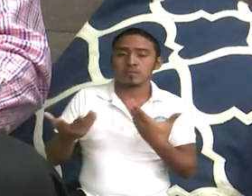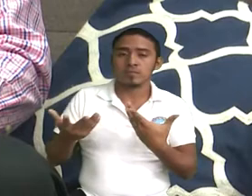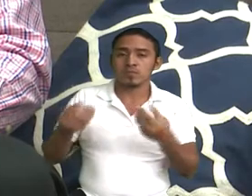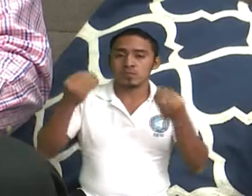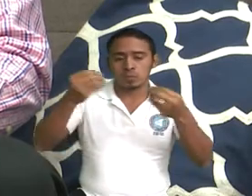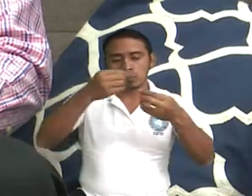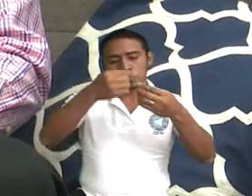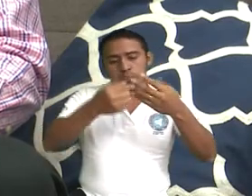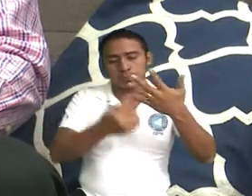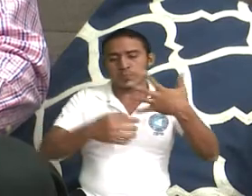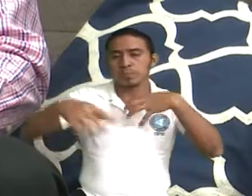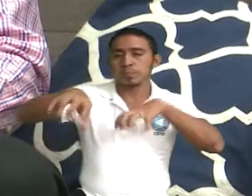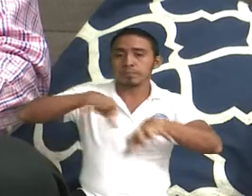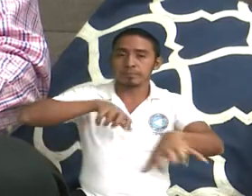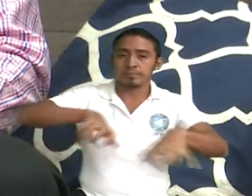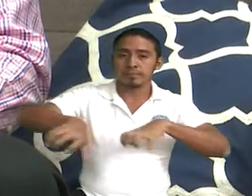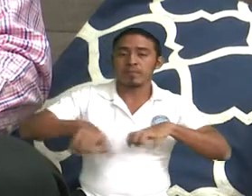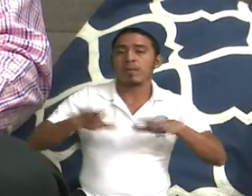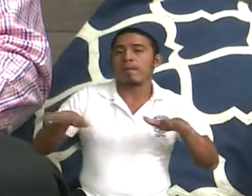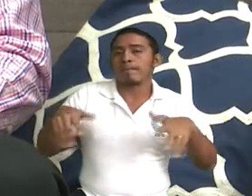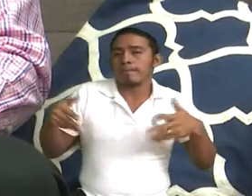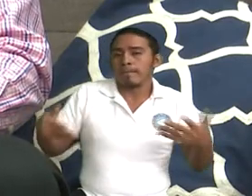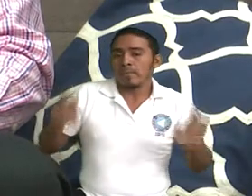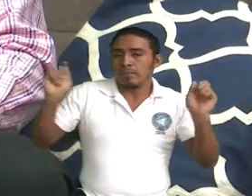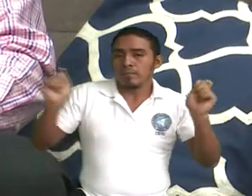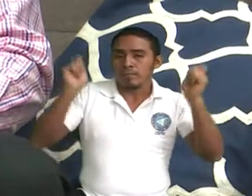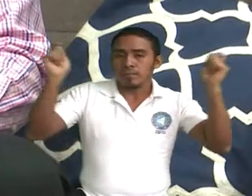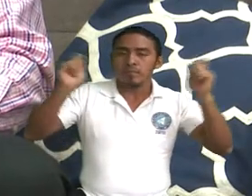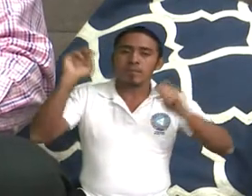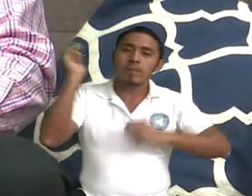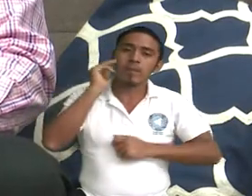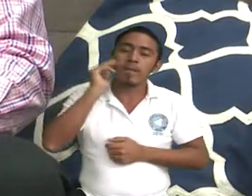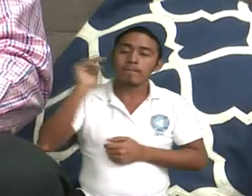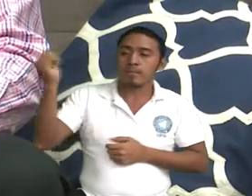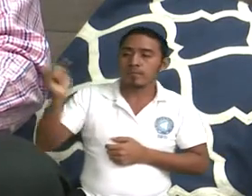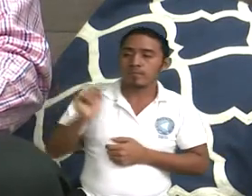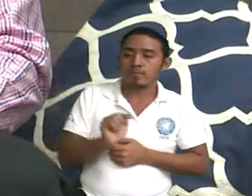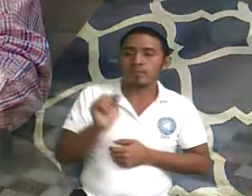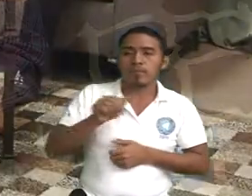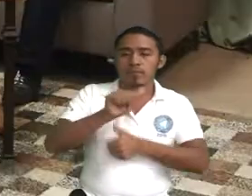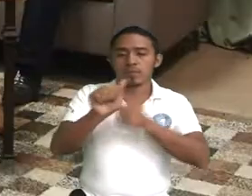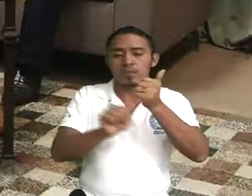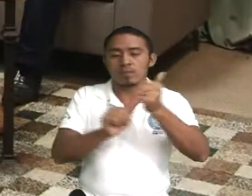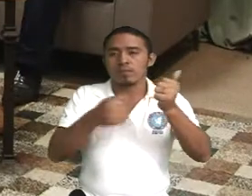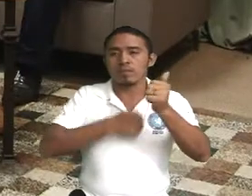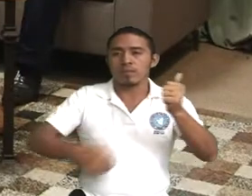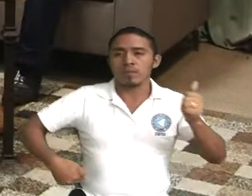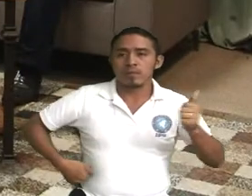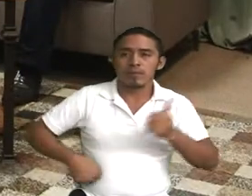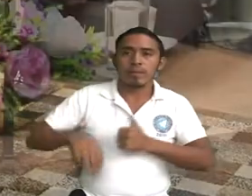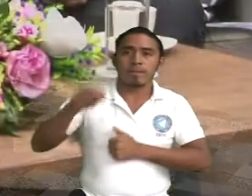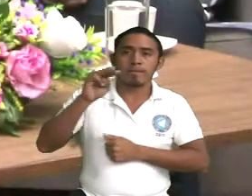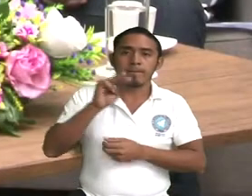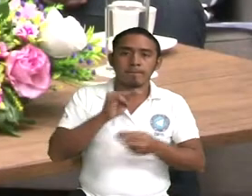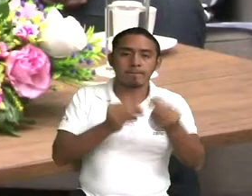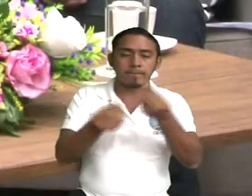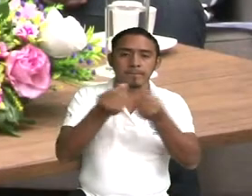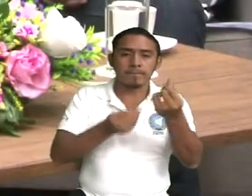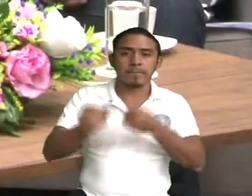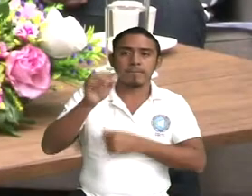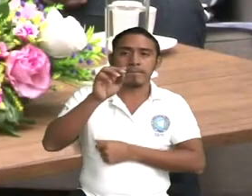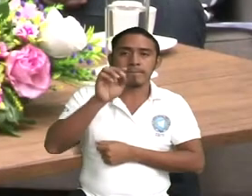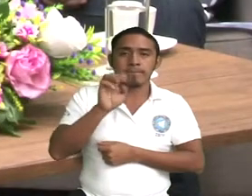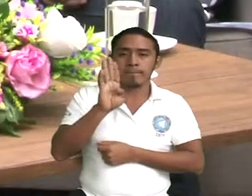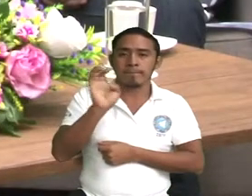un sinnúmero de actividades para festejar a nuestras madres, nos acompaña el viceministro del Ministerio de Economía y Familia, compañero Benito